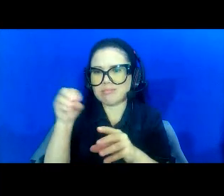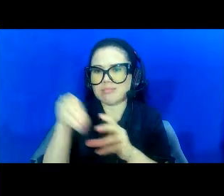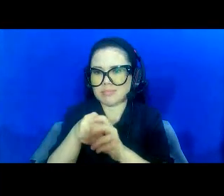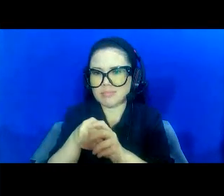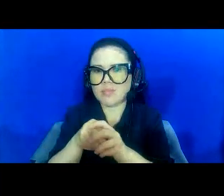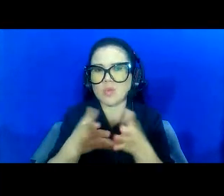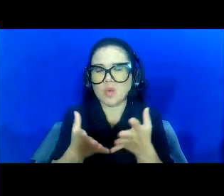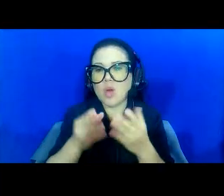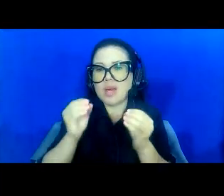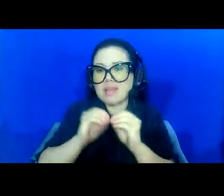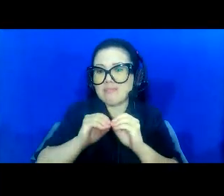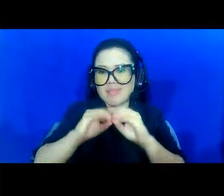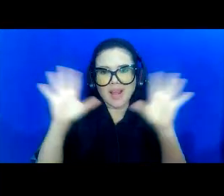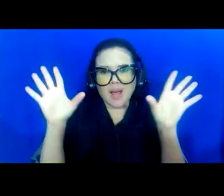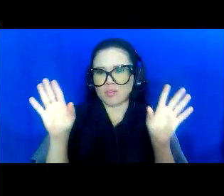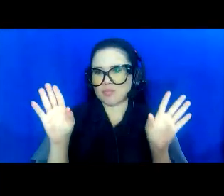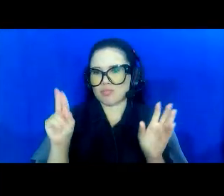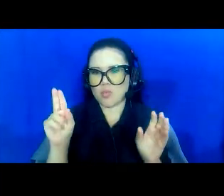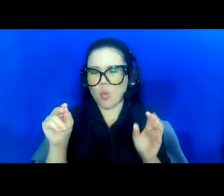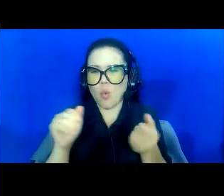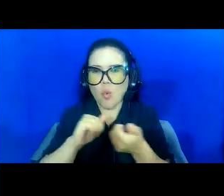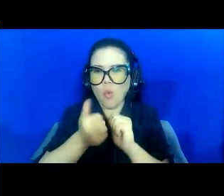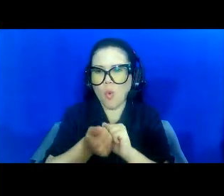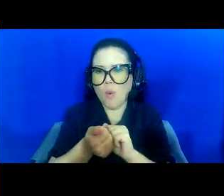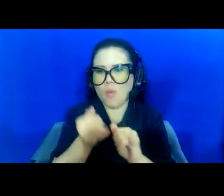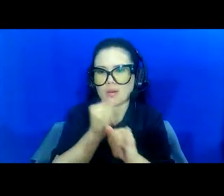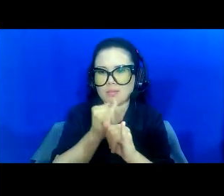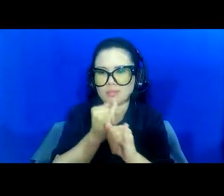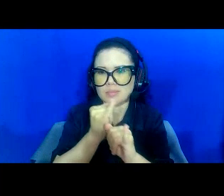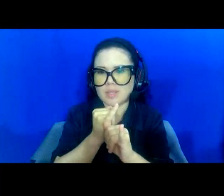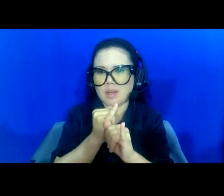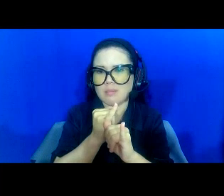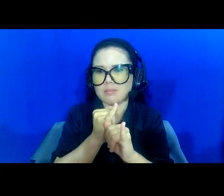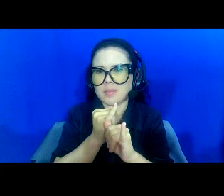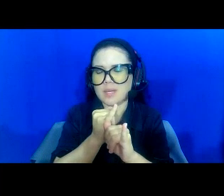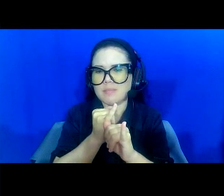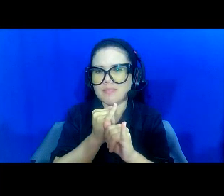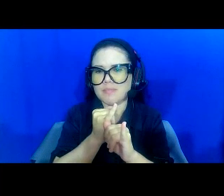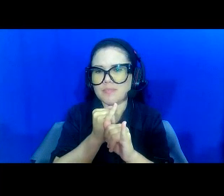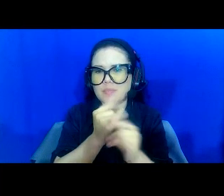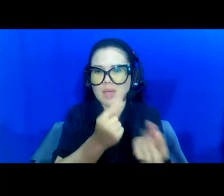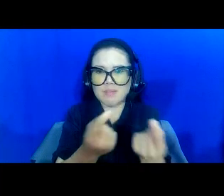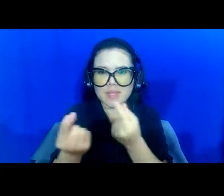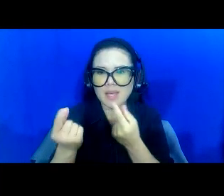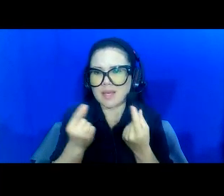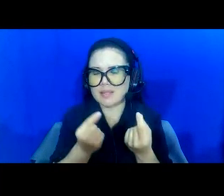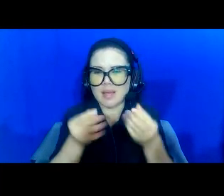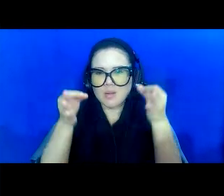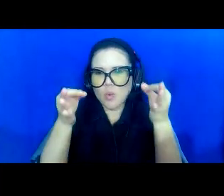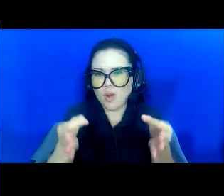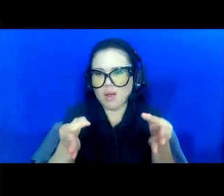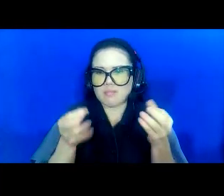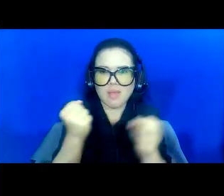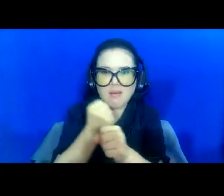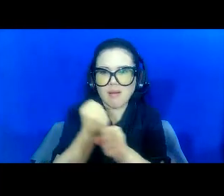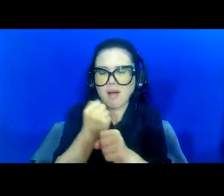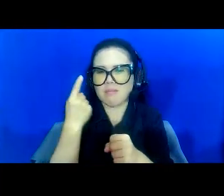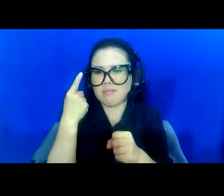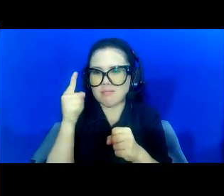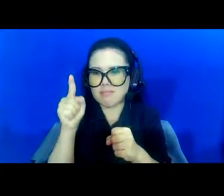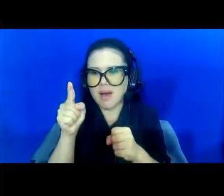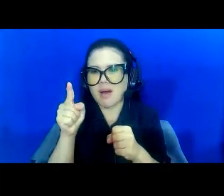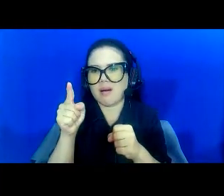quedaba claro cómo esa entidad, no estaba el 1, 2, 3 de cómo esa entidad iba a garantizar o trabajar para que se llevara